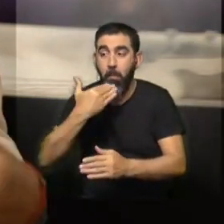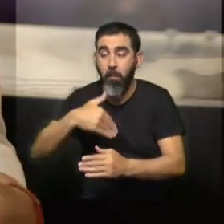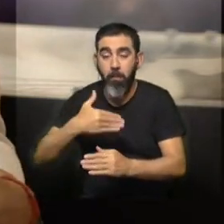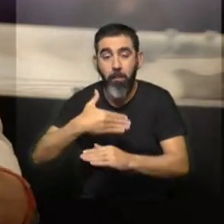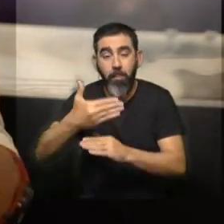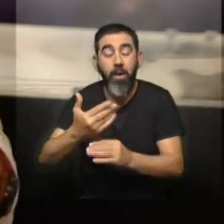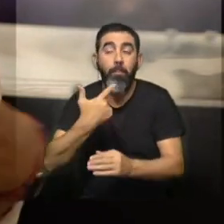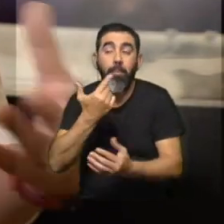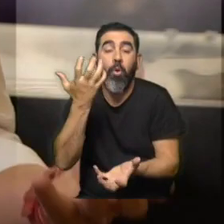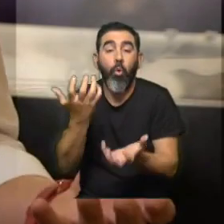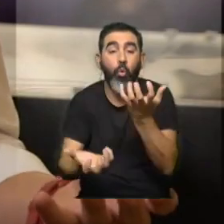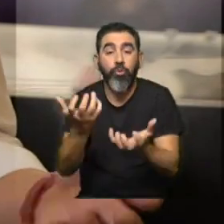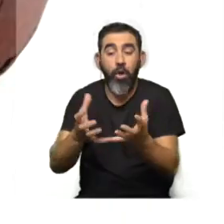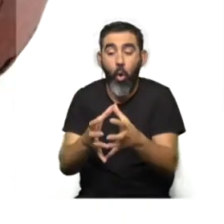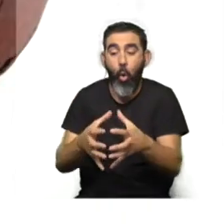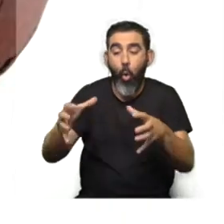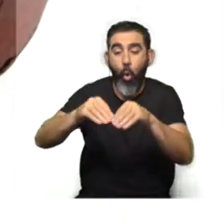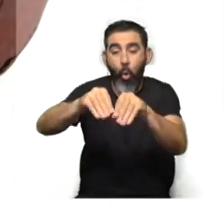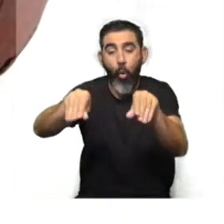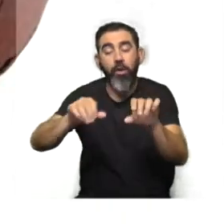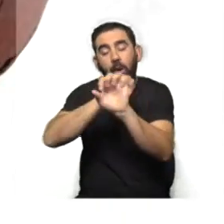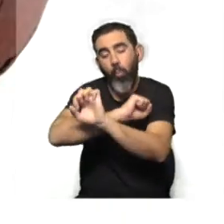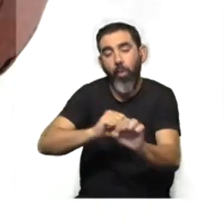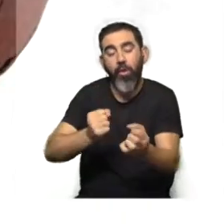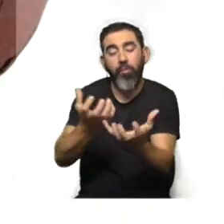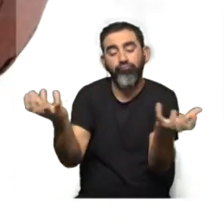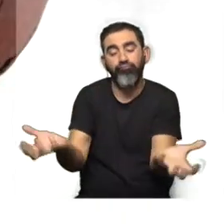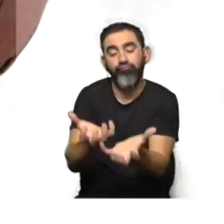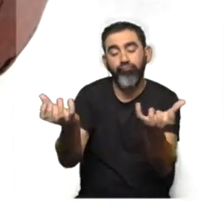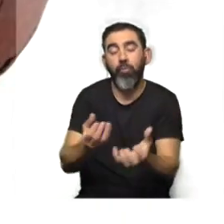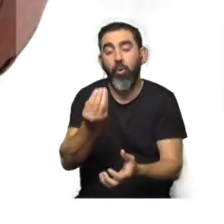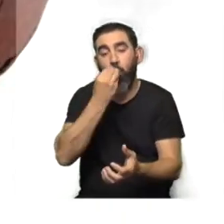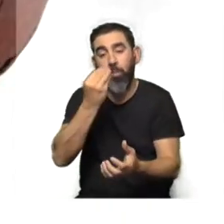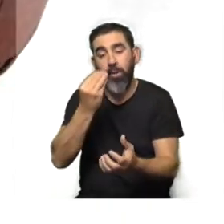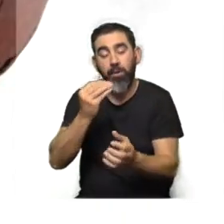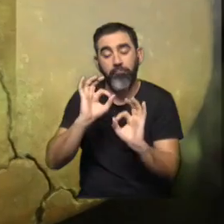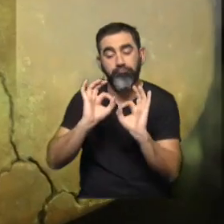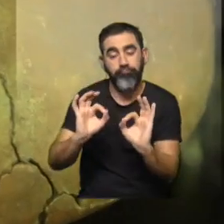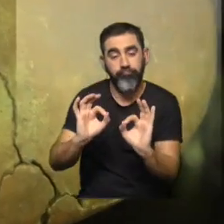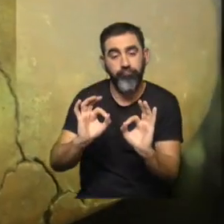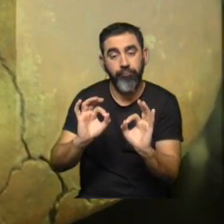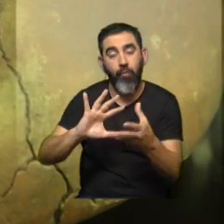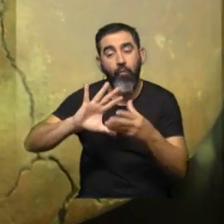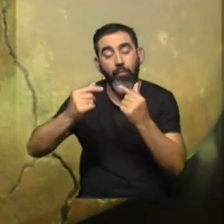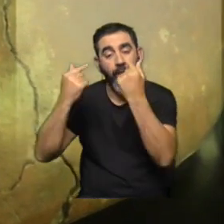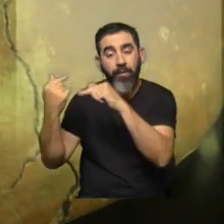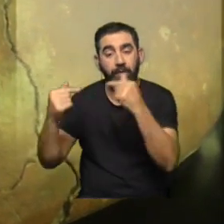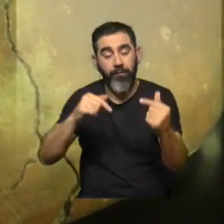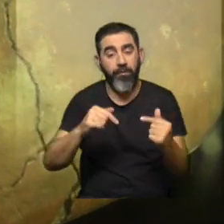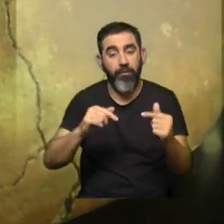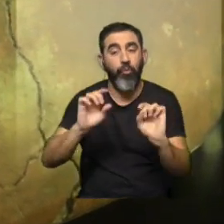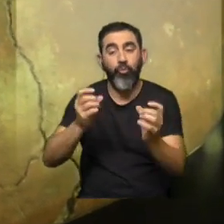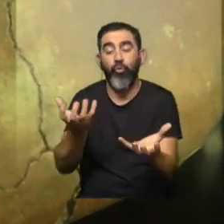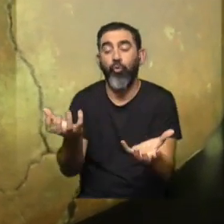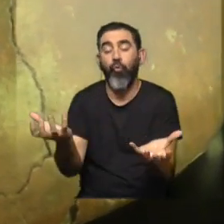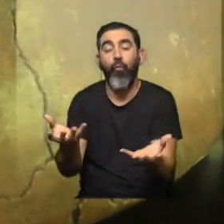para cocinar, tener una olla de cerámica te permite hervir alimentos, procesarlos de otra manera que lo que es solo